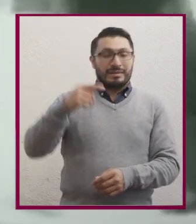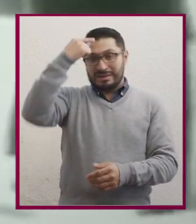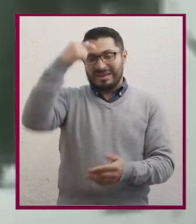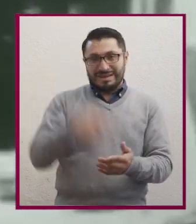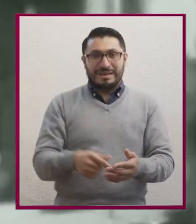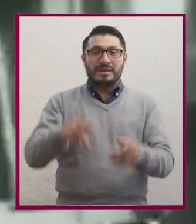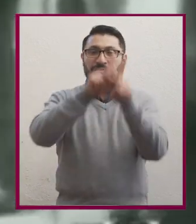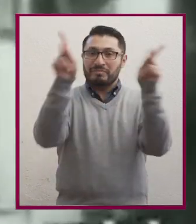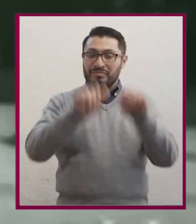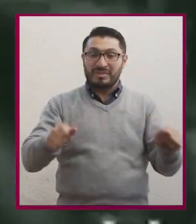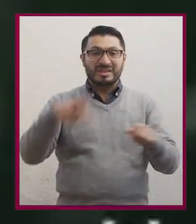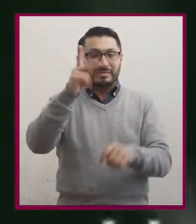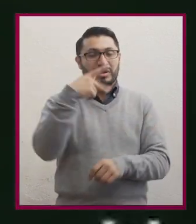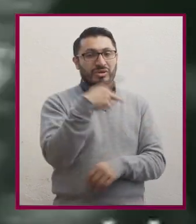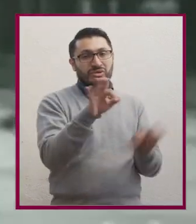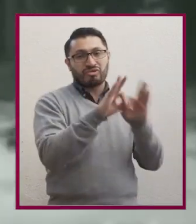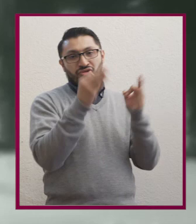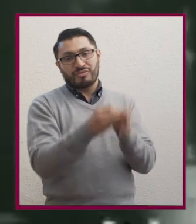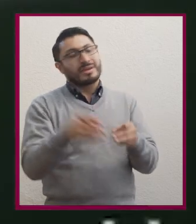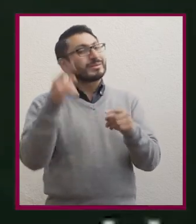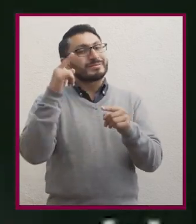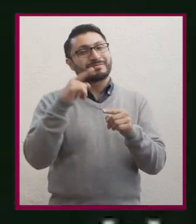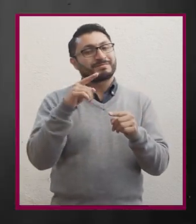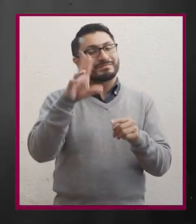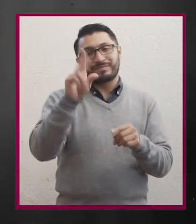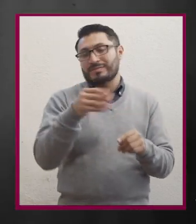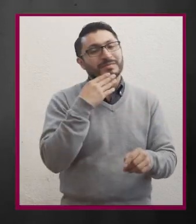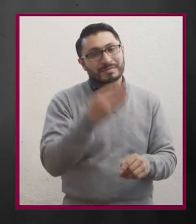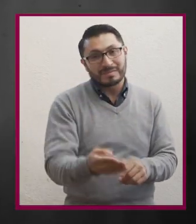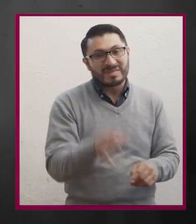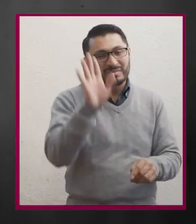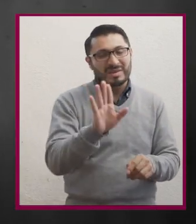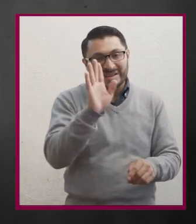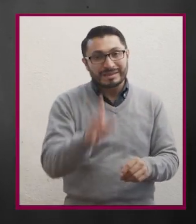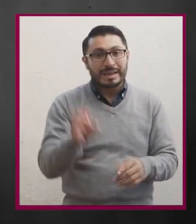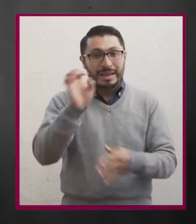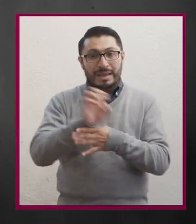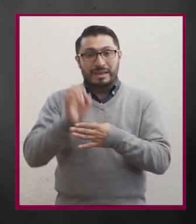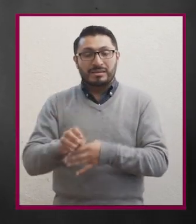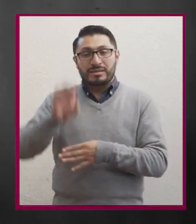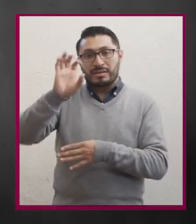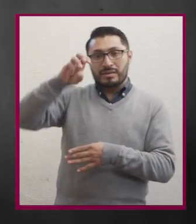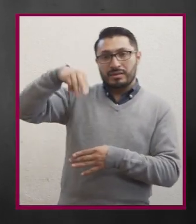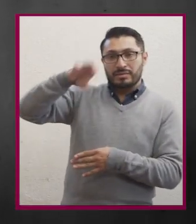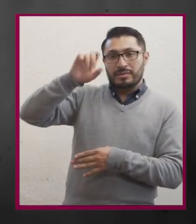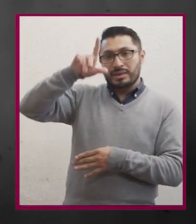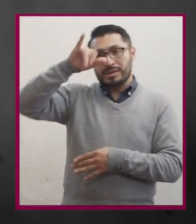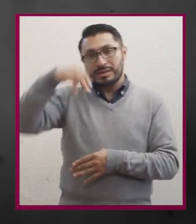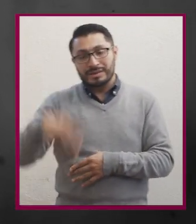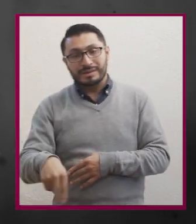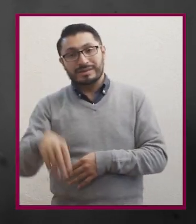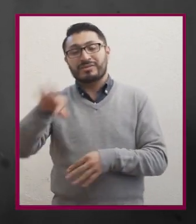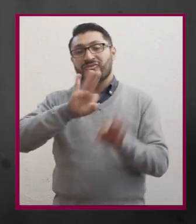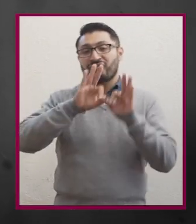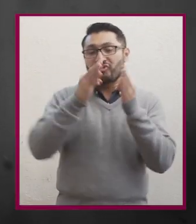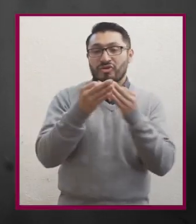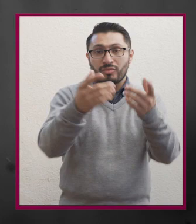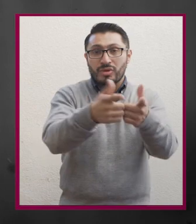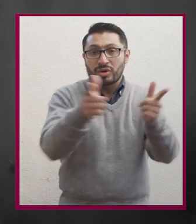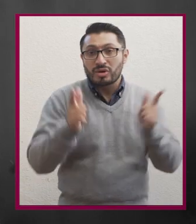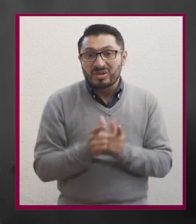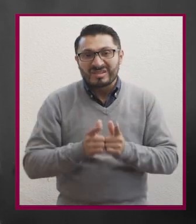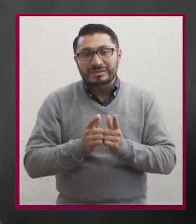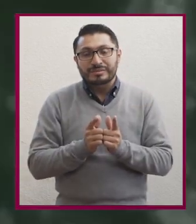pacífica, pero sus métodos no parecían ser efectivos. Fue por ello que la activista Emmeline Pankhurst formó su propio grupo,